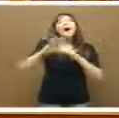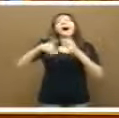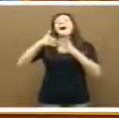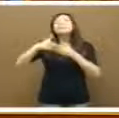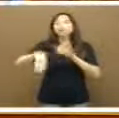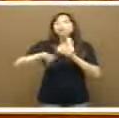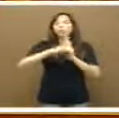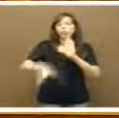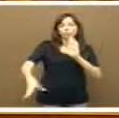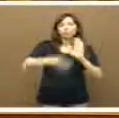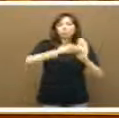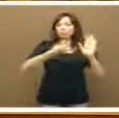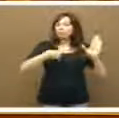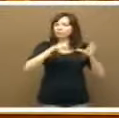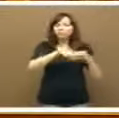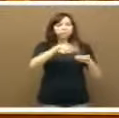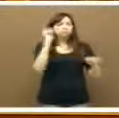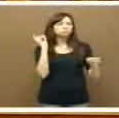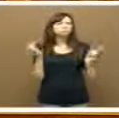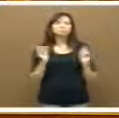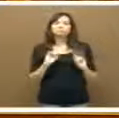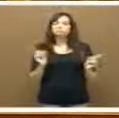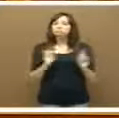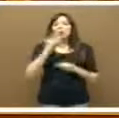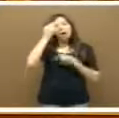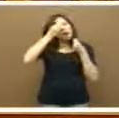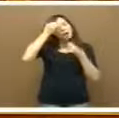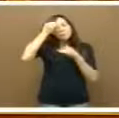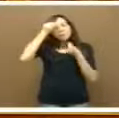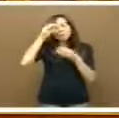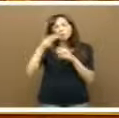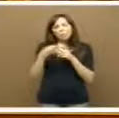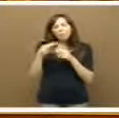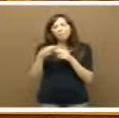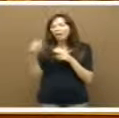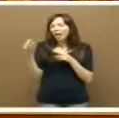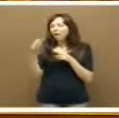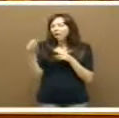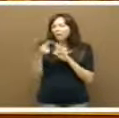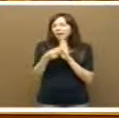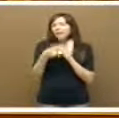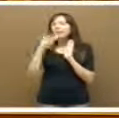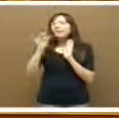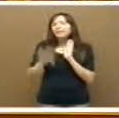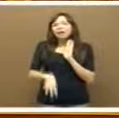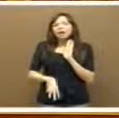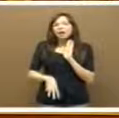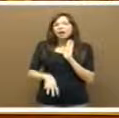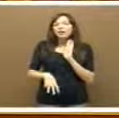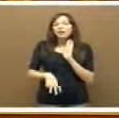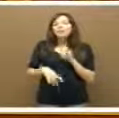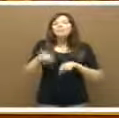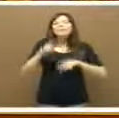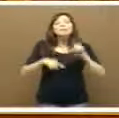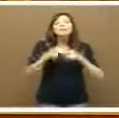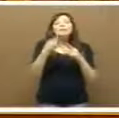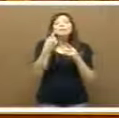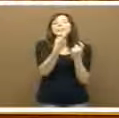con el que nosotros no queremos participar. Nosotros creemos que la política económica, la política tiene que estar marcada por la lista de la compra de lo que necesitamos